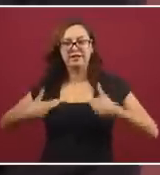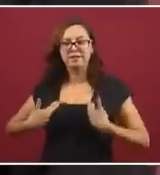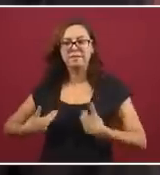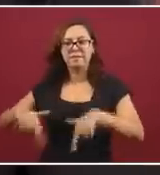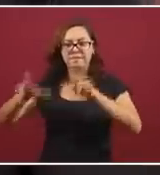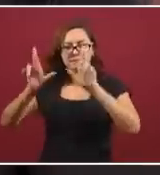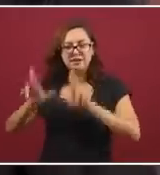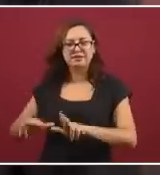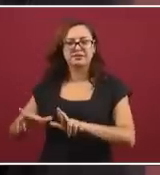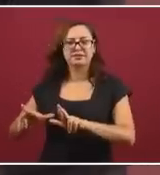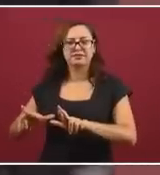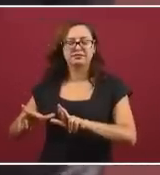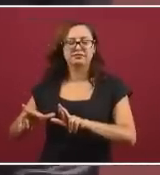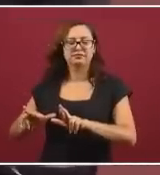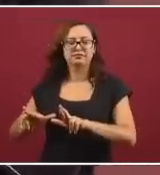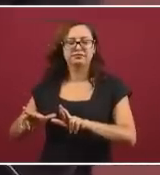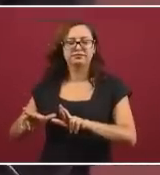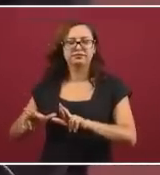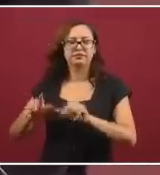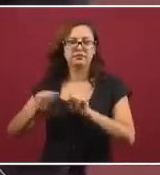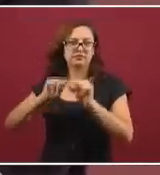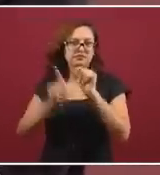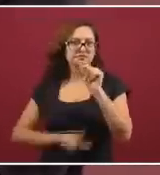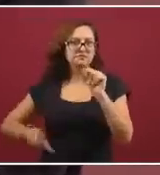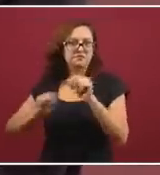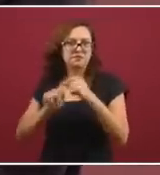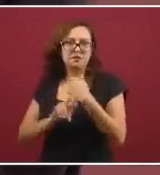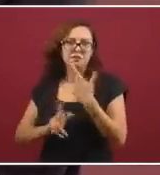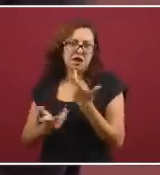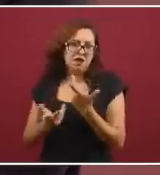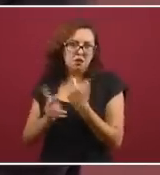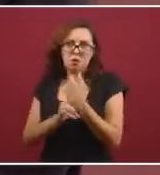ah sus pueblos